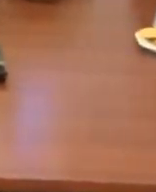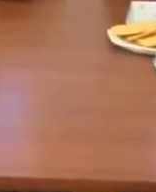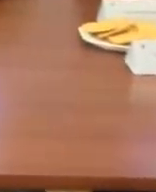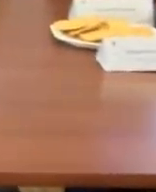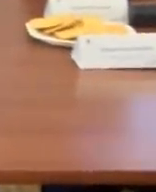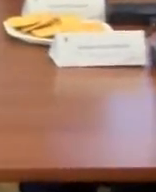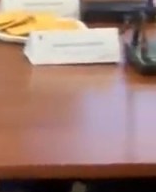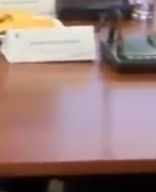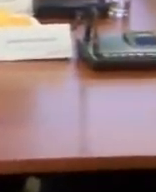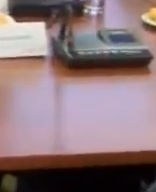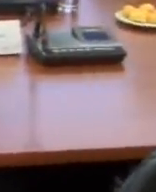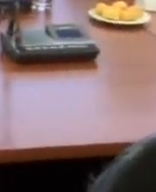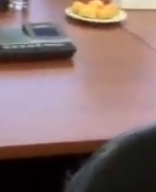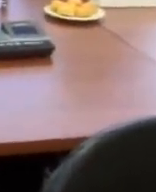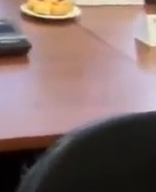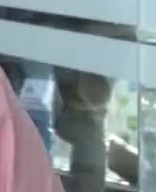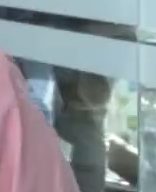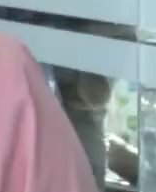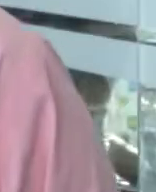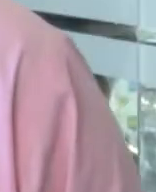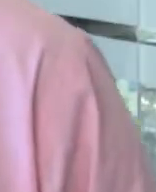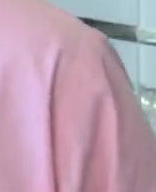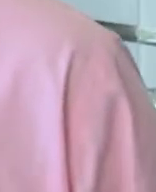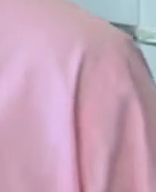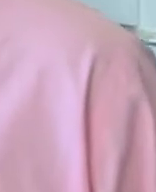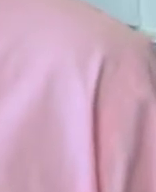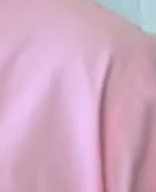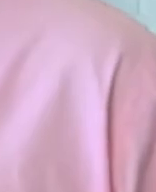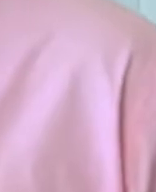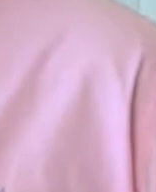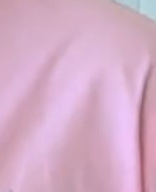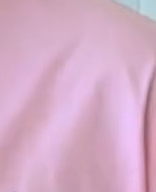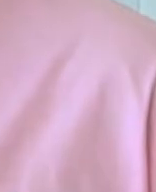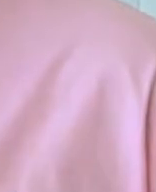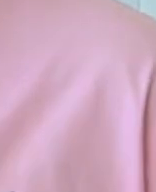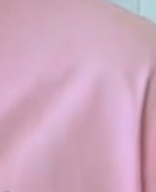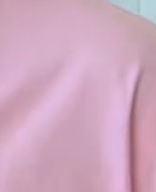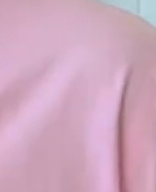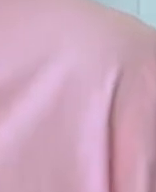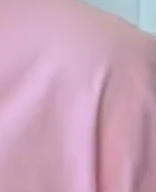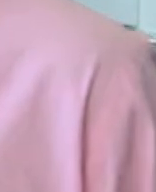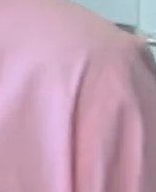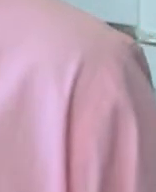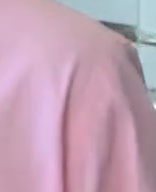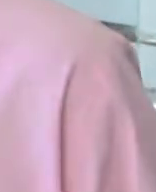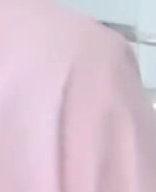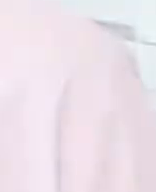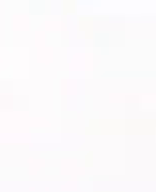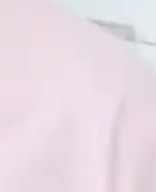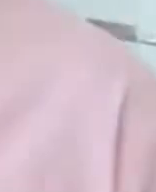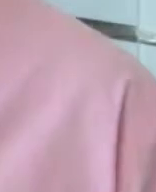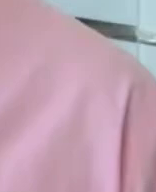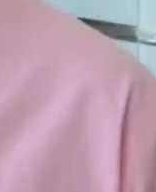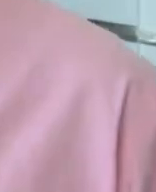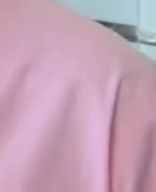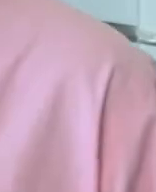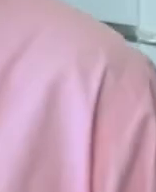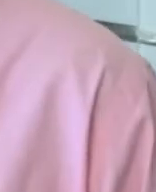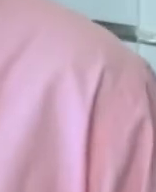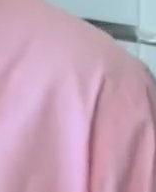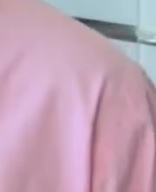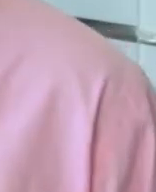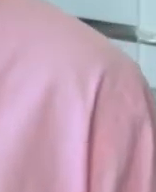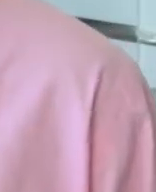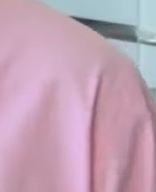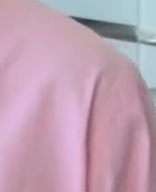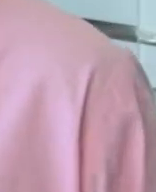fue el aporte del asambleísta Héctor Muñoz. Aquí el fútbol es lo que más mueve y hay gente que tiene otros dotes diferentes. ¿Cuál es la disciplina que el niño